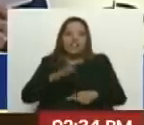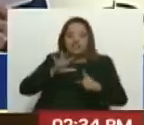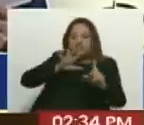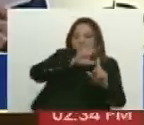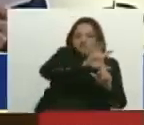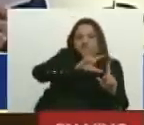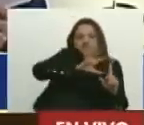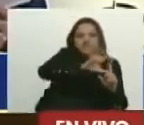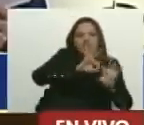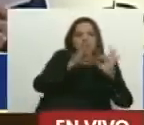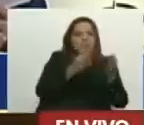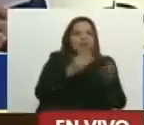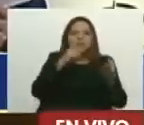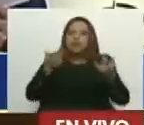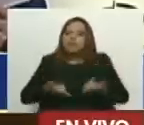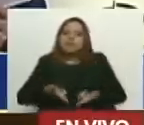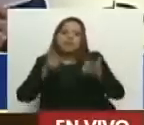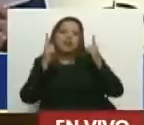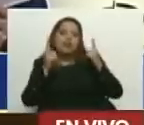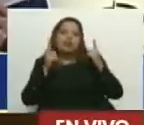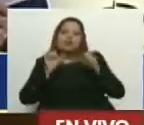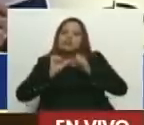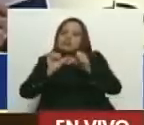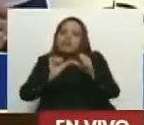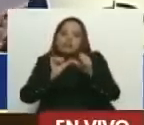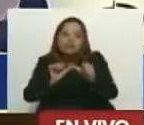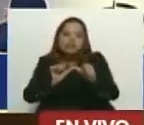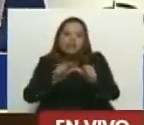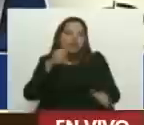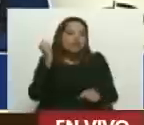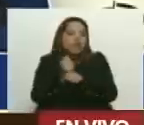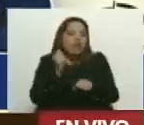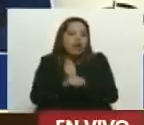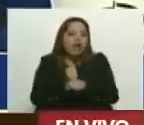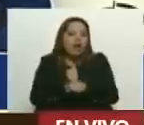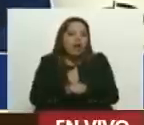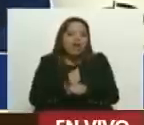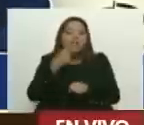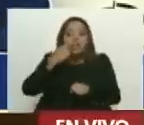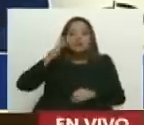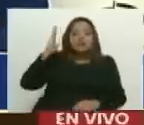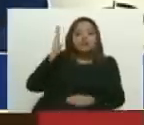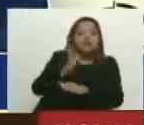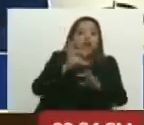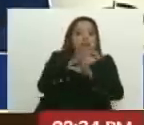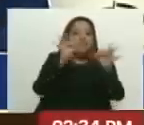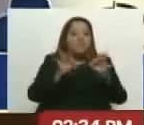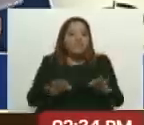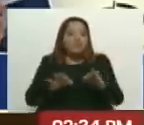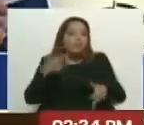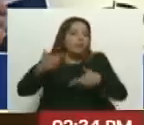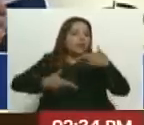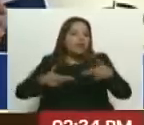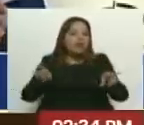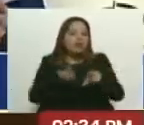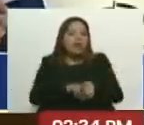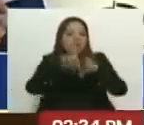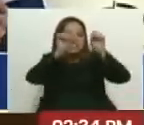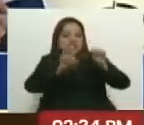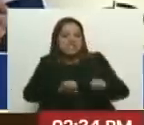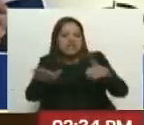de la víctima, no les permitió continuar con sus labores, ordenando inclusive de manera delictiva cerrar